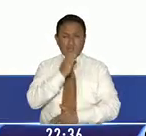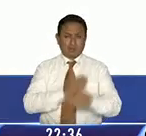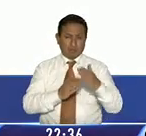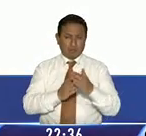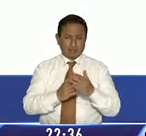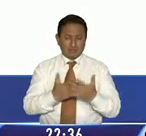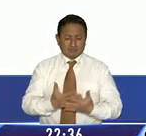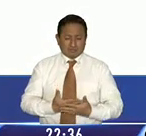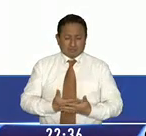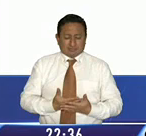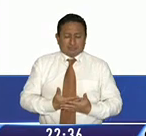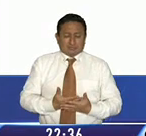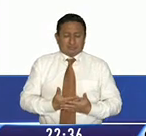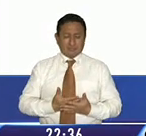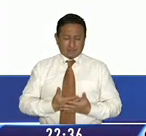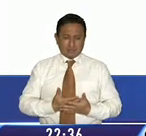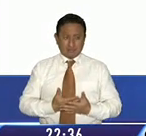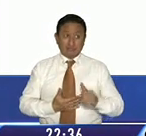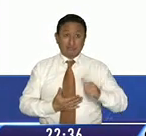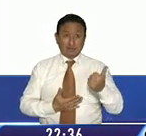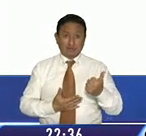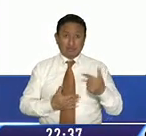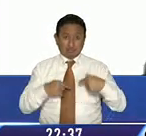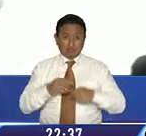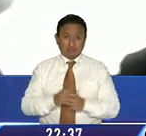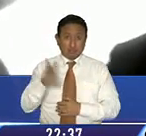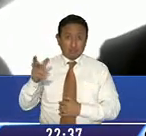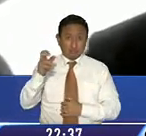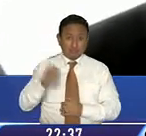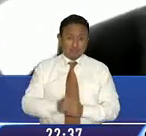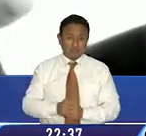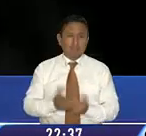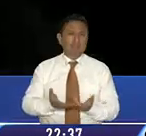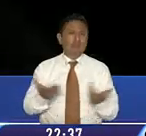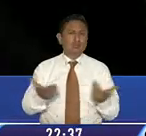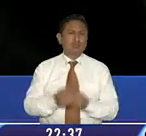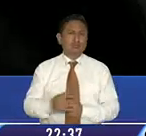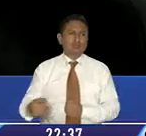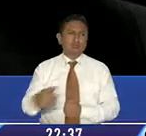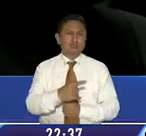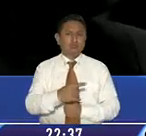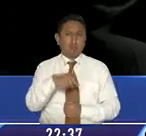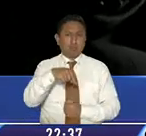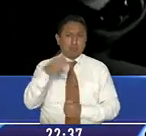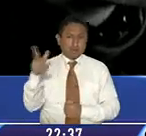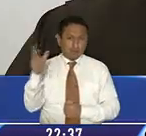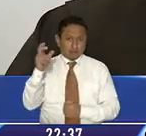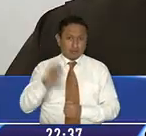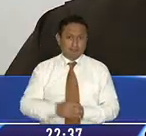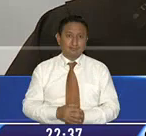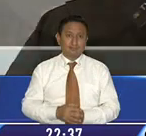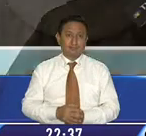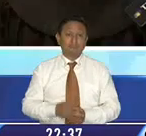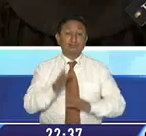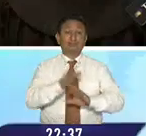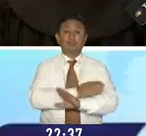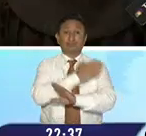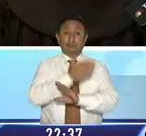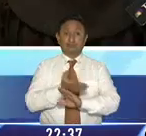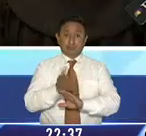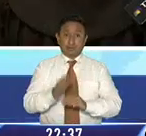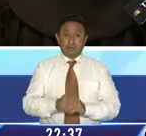esperanza, seguramente querrá escucharla toda. Así que le contamos en dónde nomás puede oírla. La canción